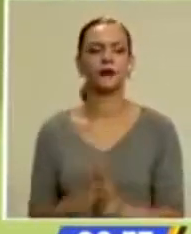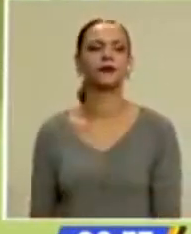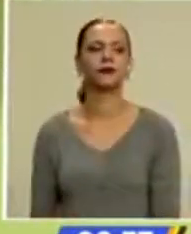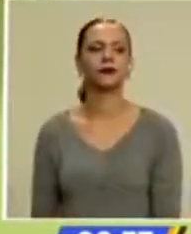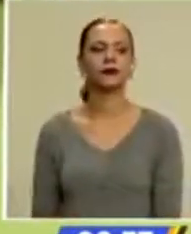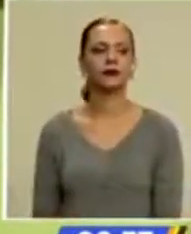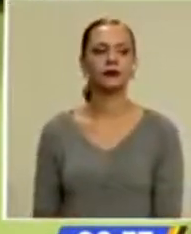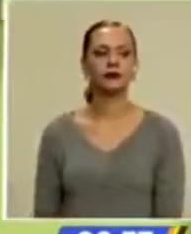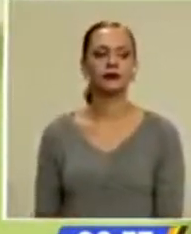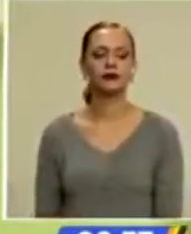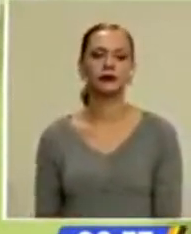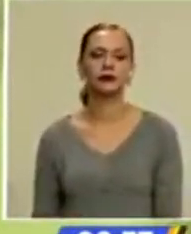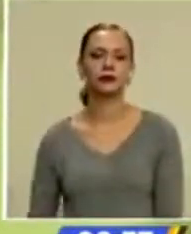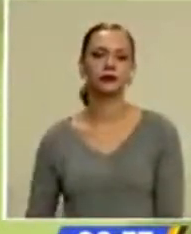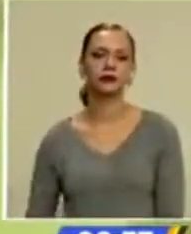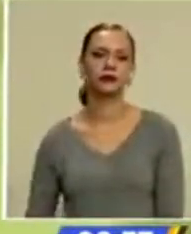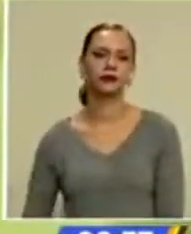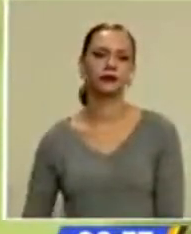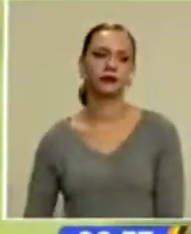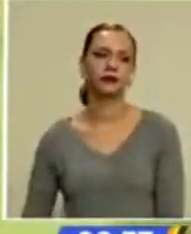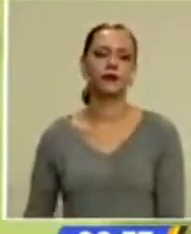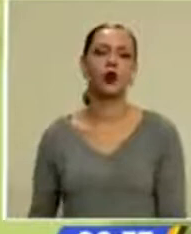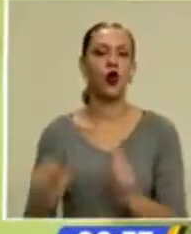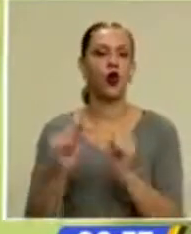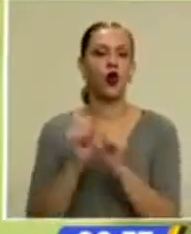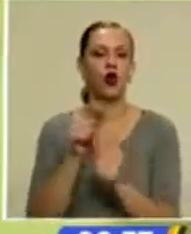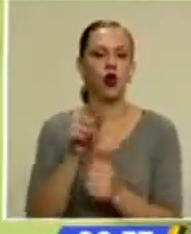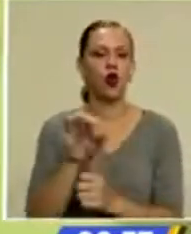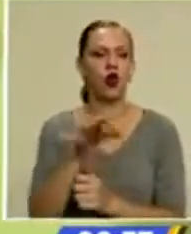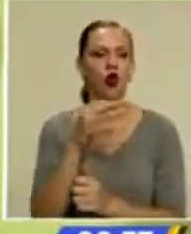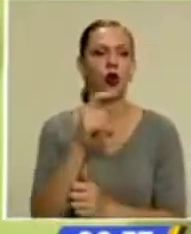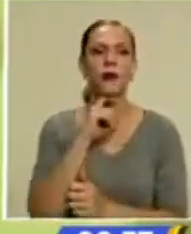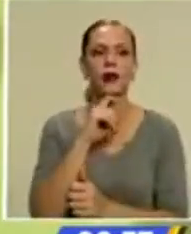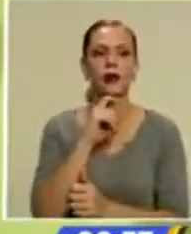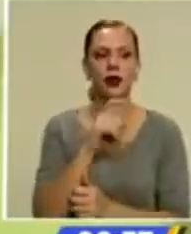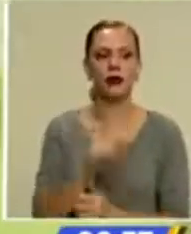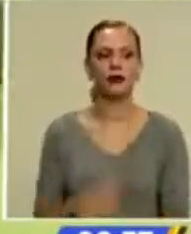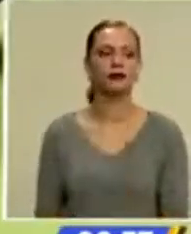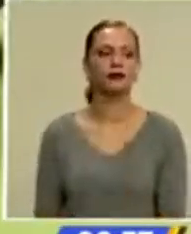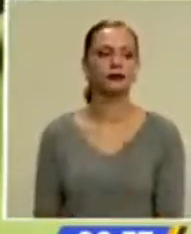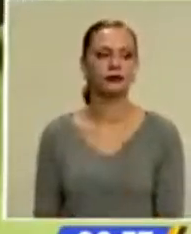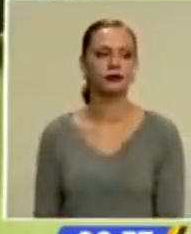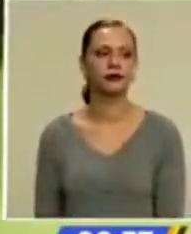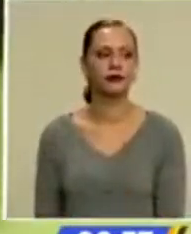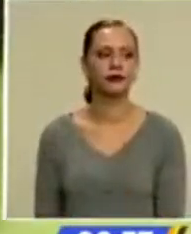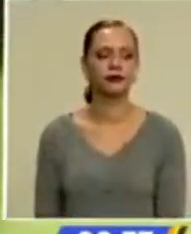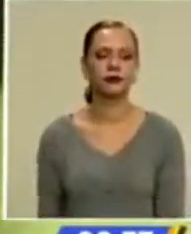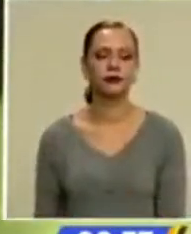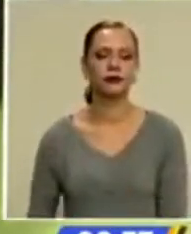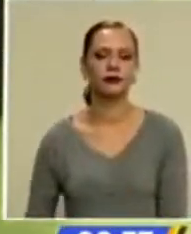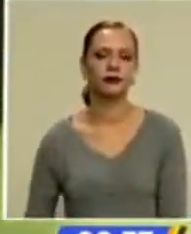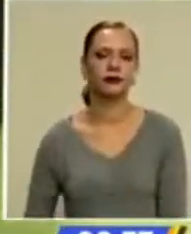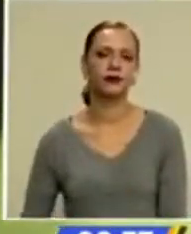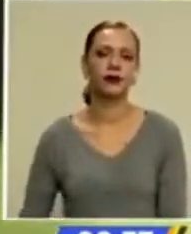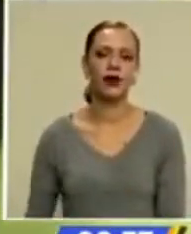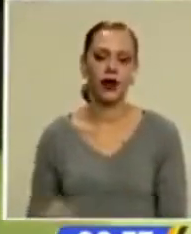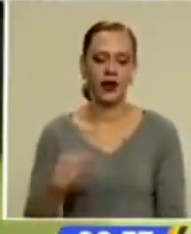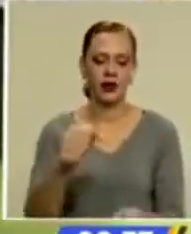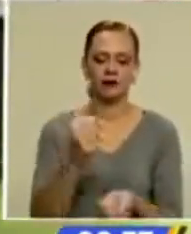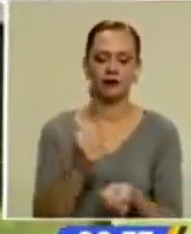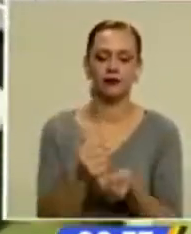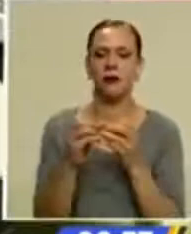Para que entonces también vamos a hacerla con esta otra de metal. Vamos a hacerla y con pongámoslo esta aquí, que aquí tengo más fuerza.